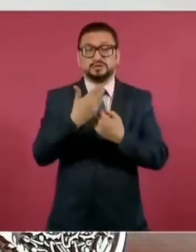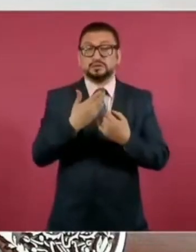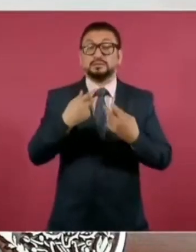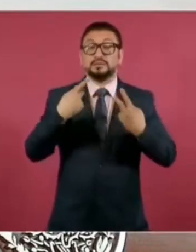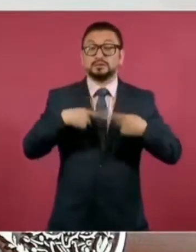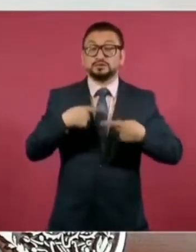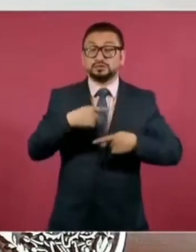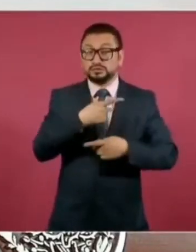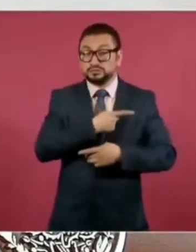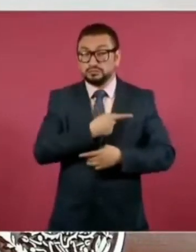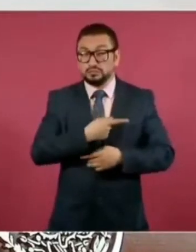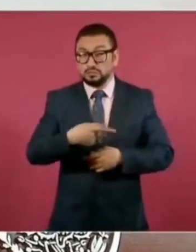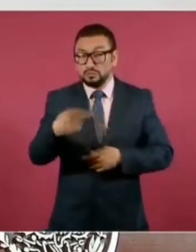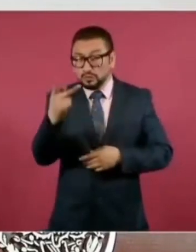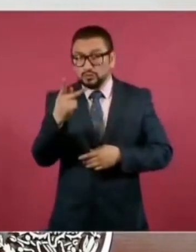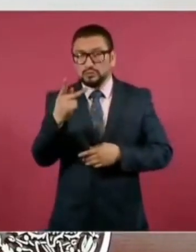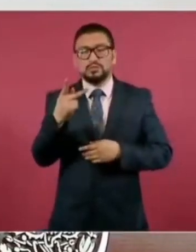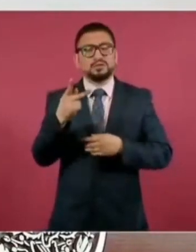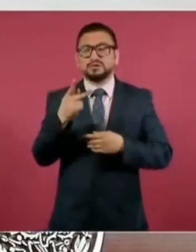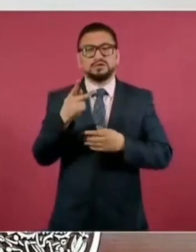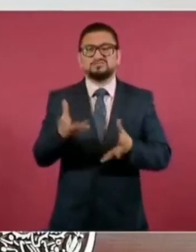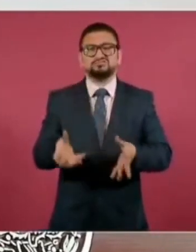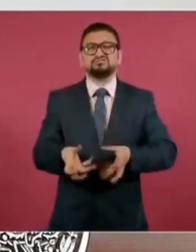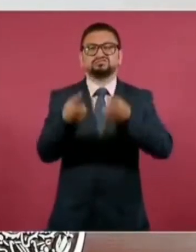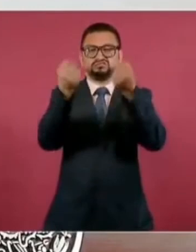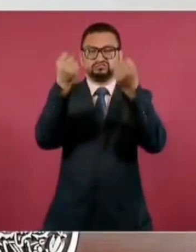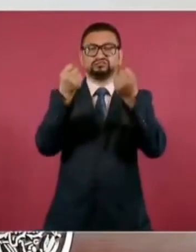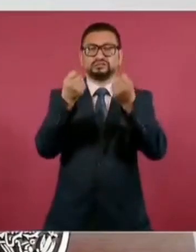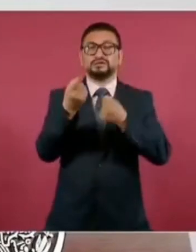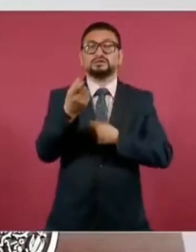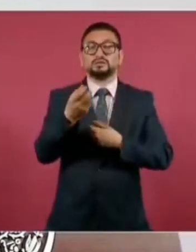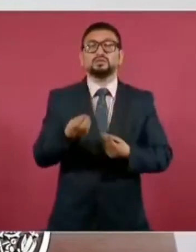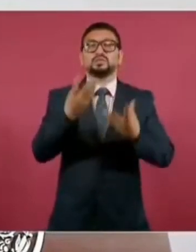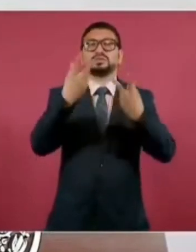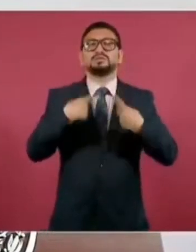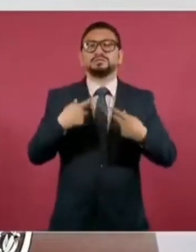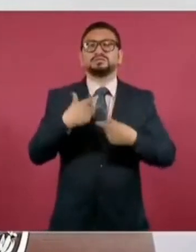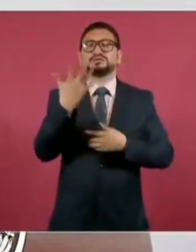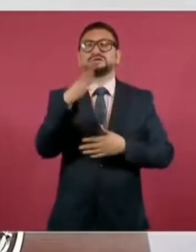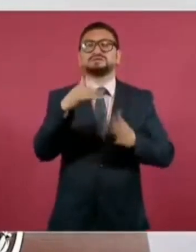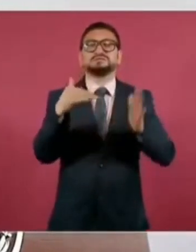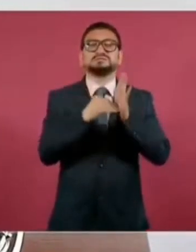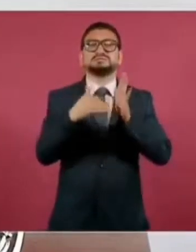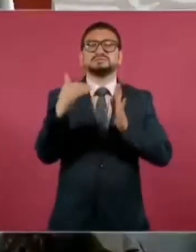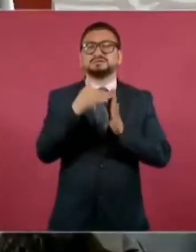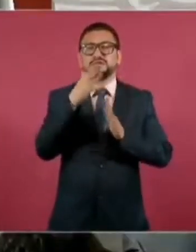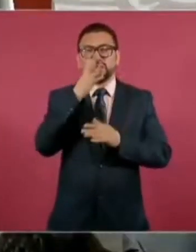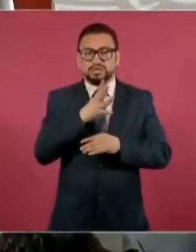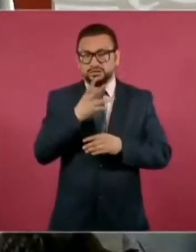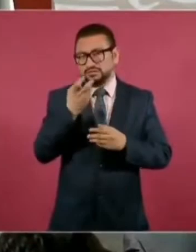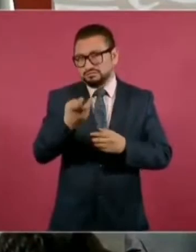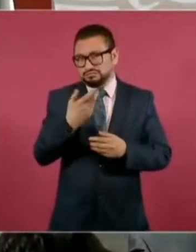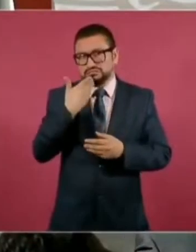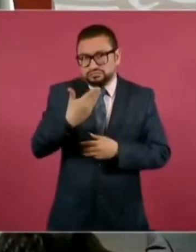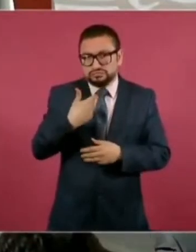pobreza a cerca de 10 millones de personas. Entonces, quiere decir que el modelo